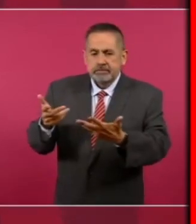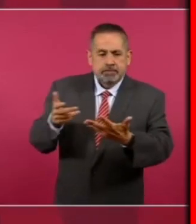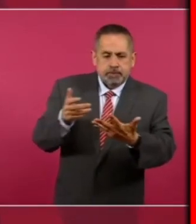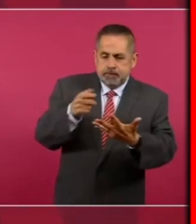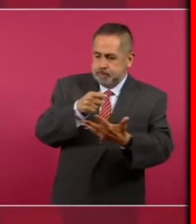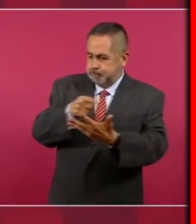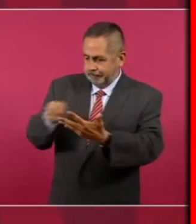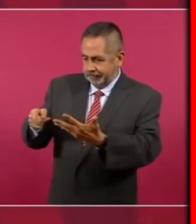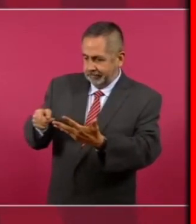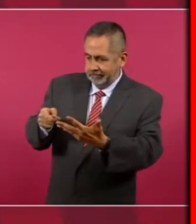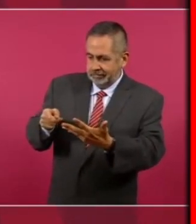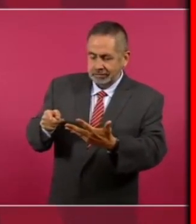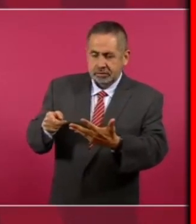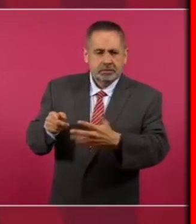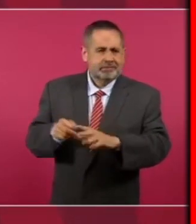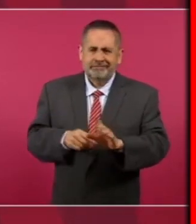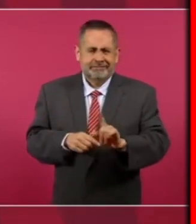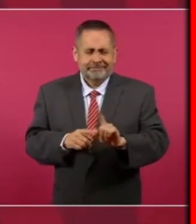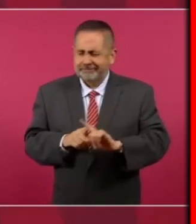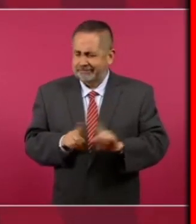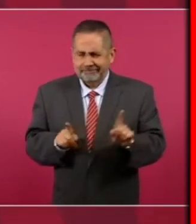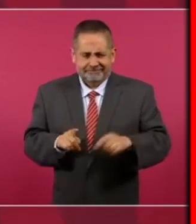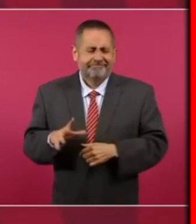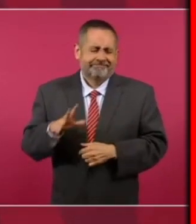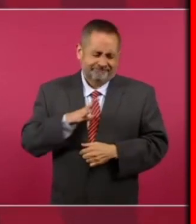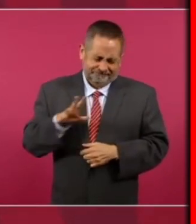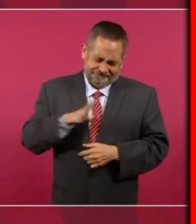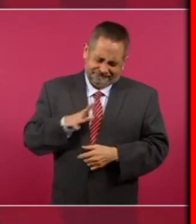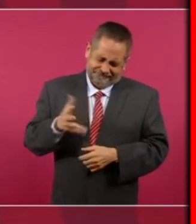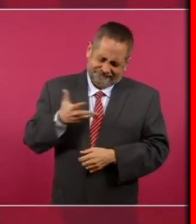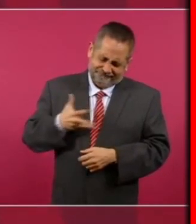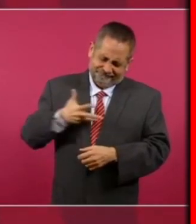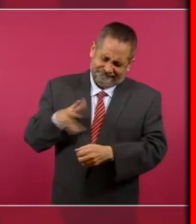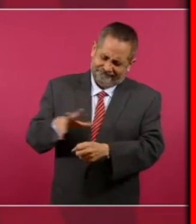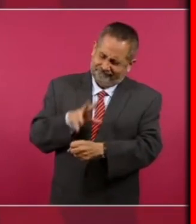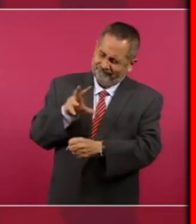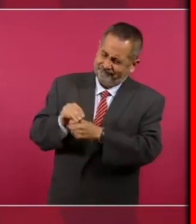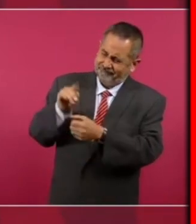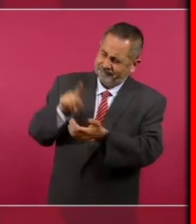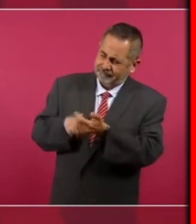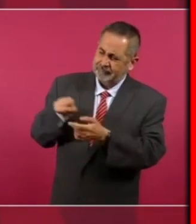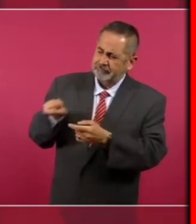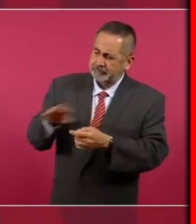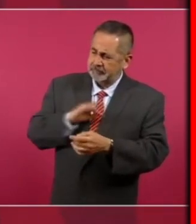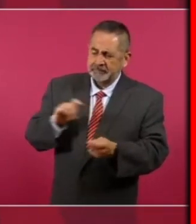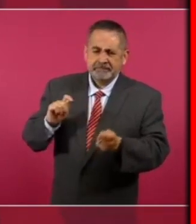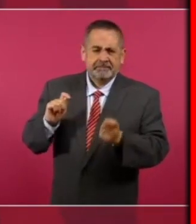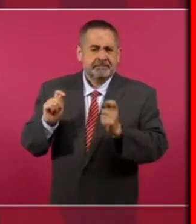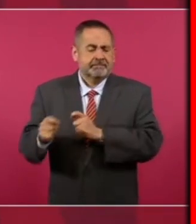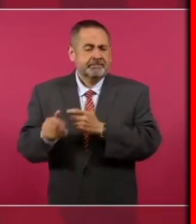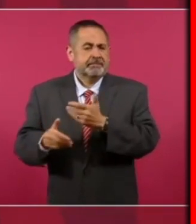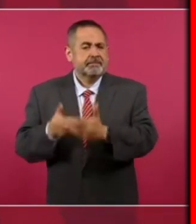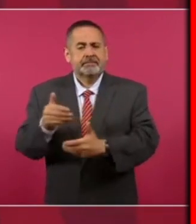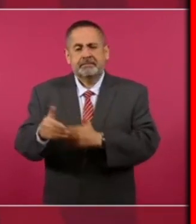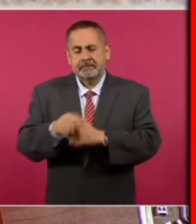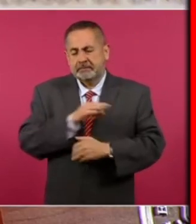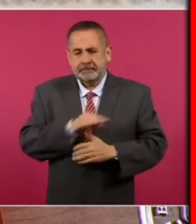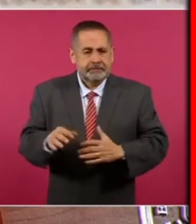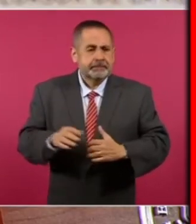Amigos y amigas, que tengan excelente tarde. Esto pasó el día de hoy en la mañanera. El presidente López